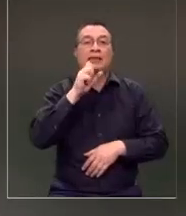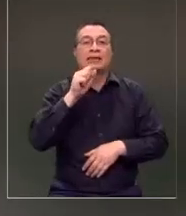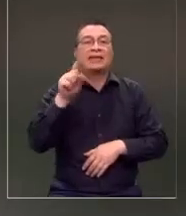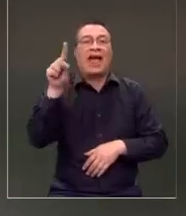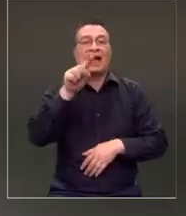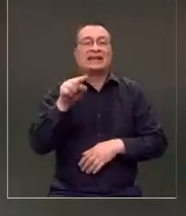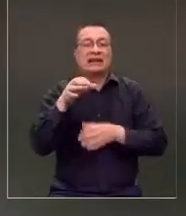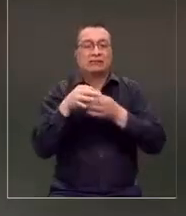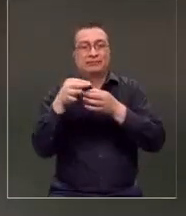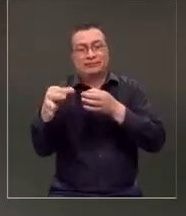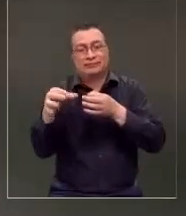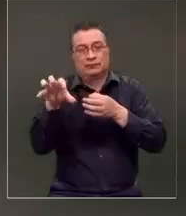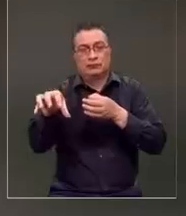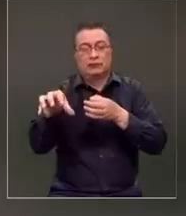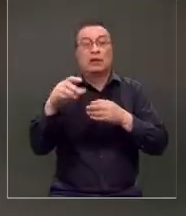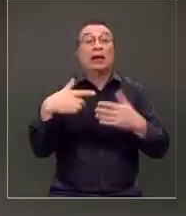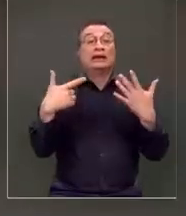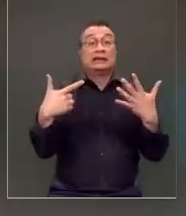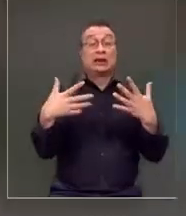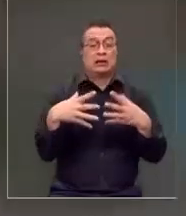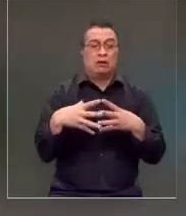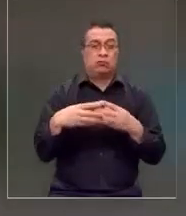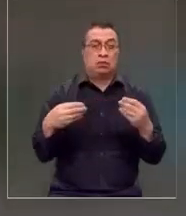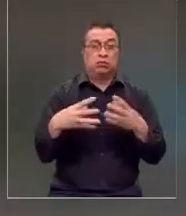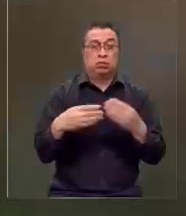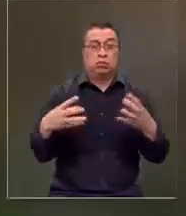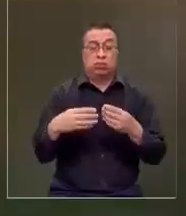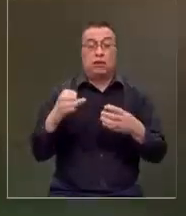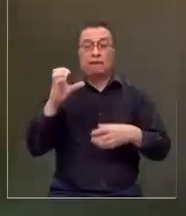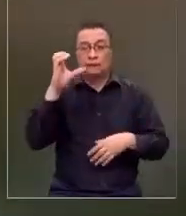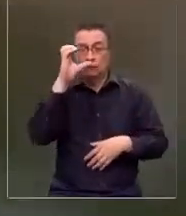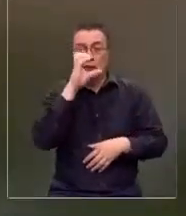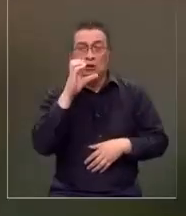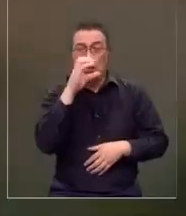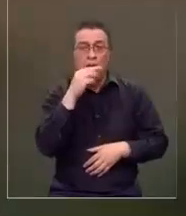menos 7 desaparecidos y las labores de búsqueda recién comienzan.